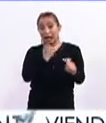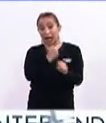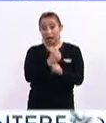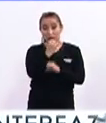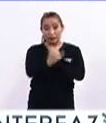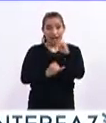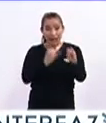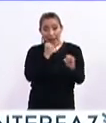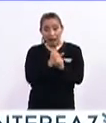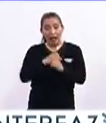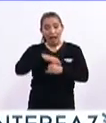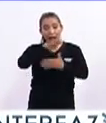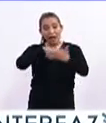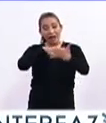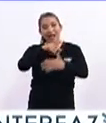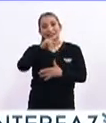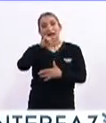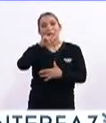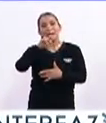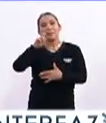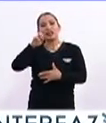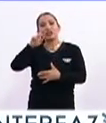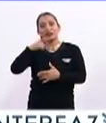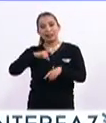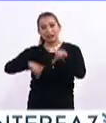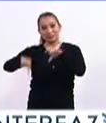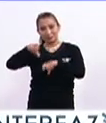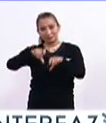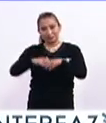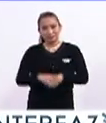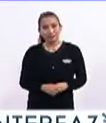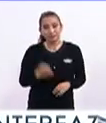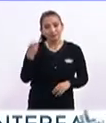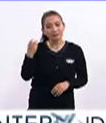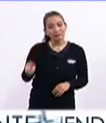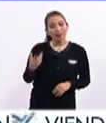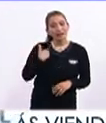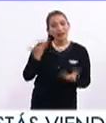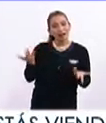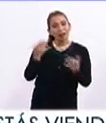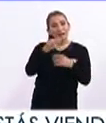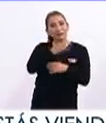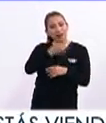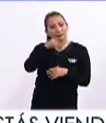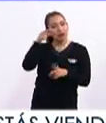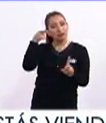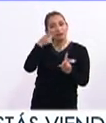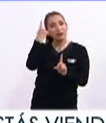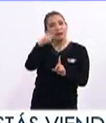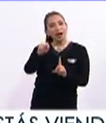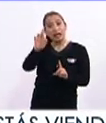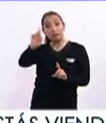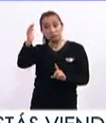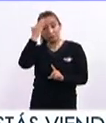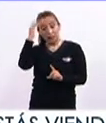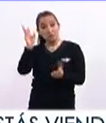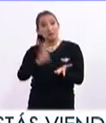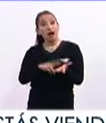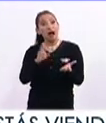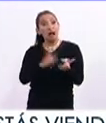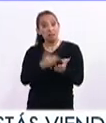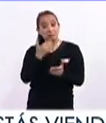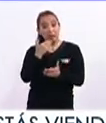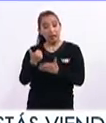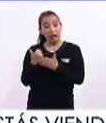Año Internacional de la Tabla Periódica de los Elementos Químicos. Esta es una celebración que tiene el objetivo de reconocer la función